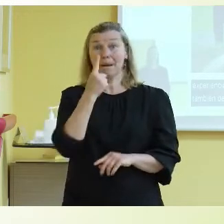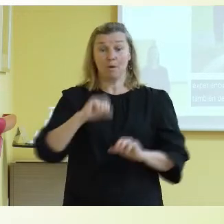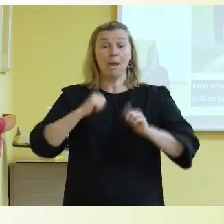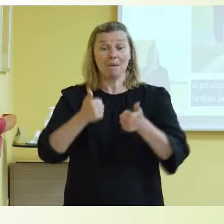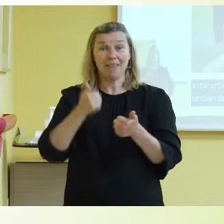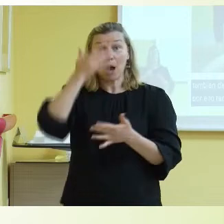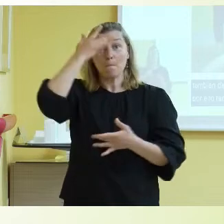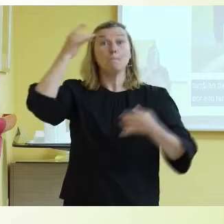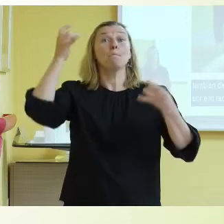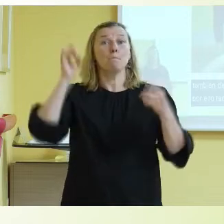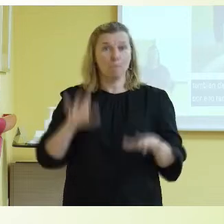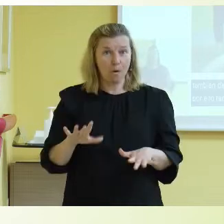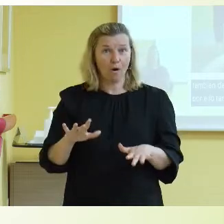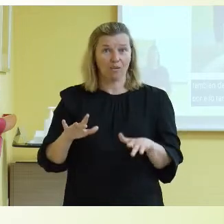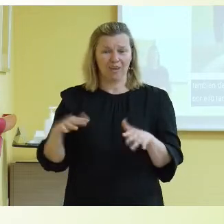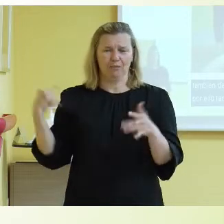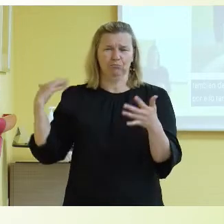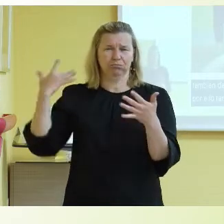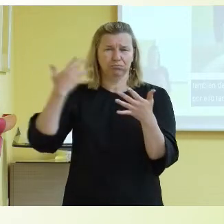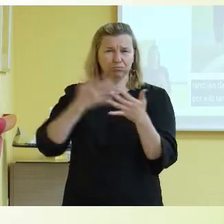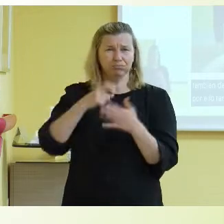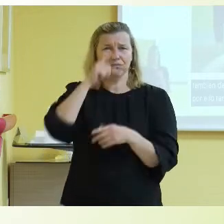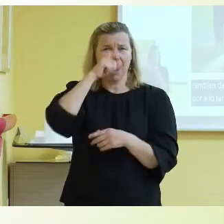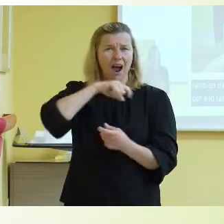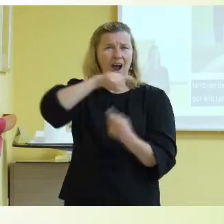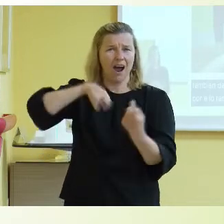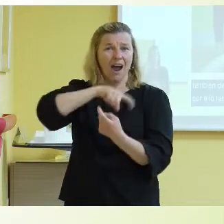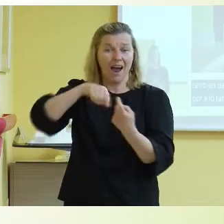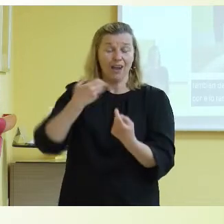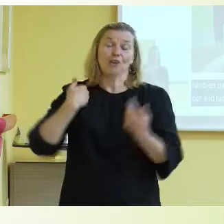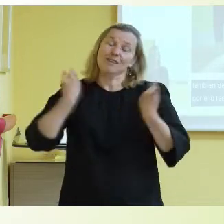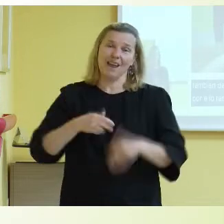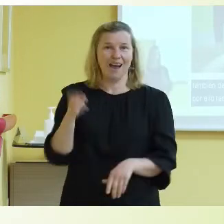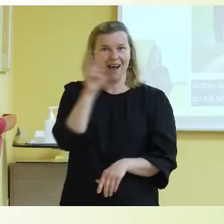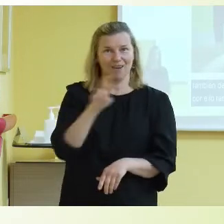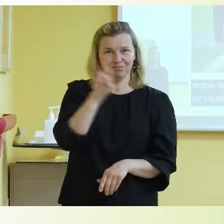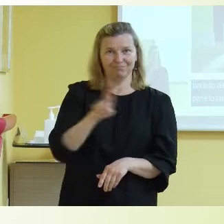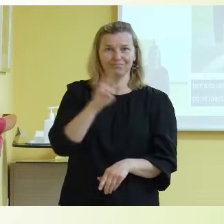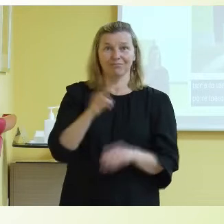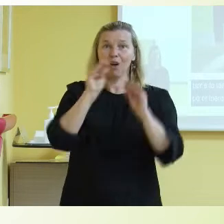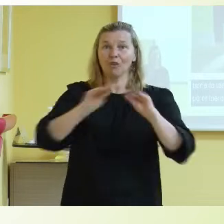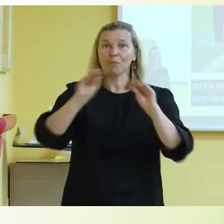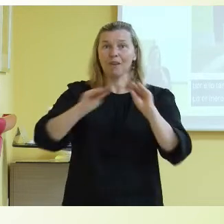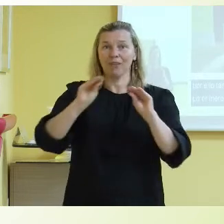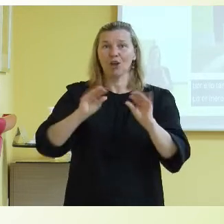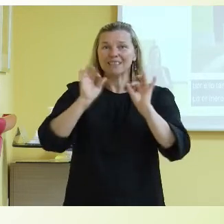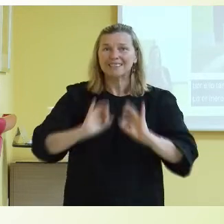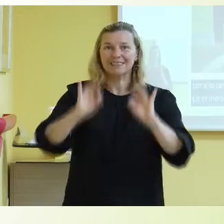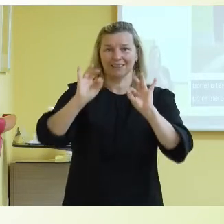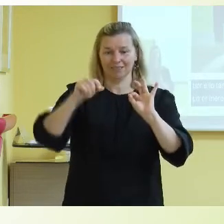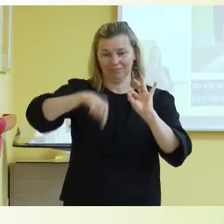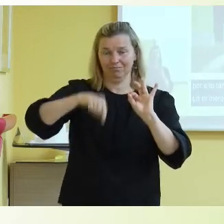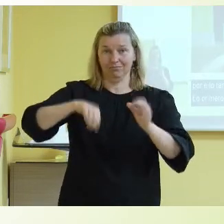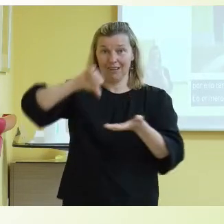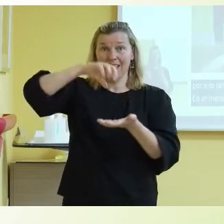fin, después de varios años, hemos vuelto a recuperar la formación especializada del CREER, del Centro de